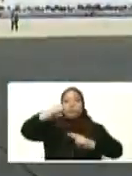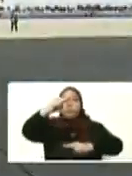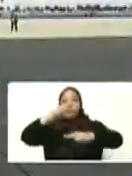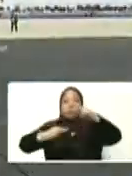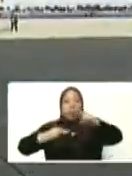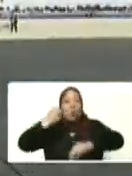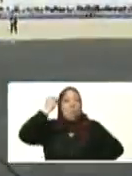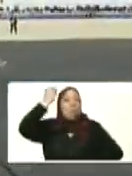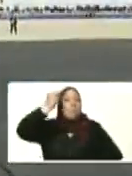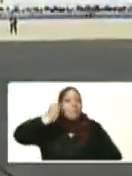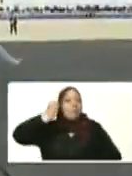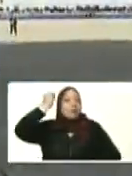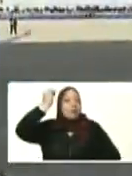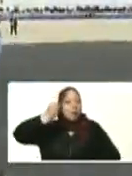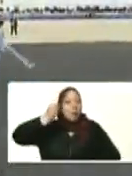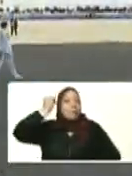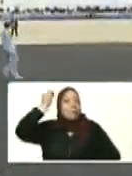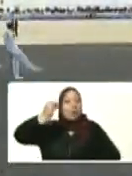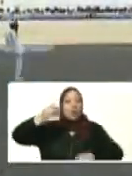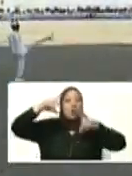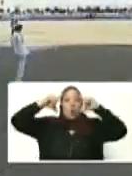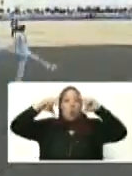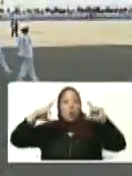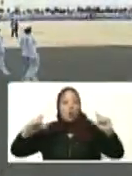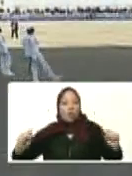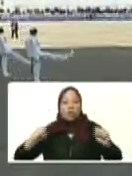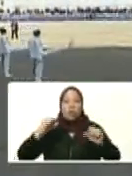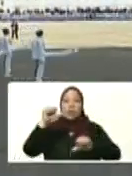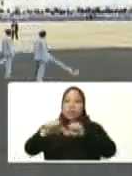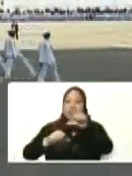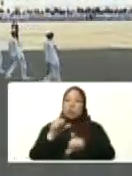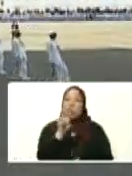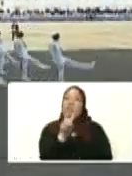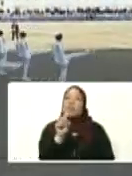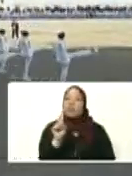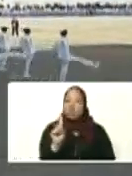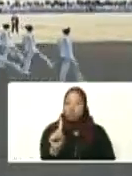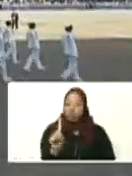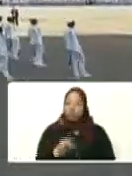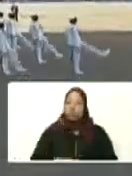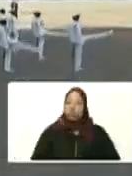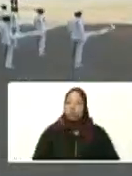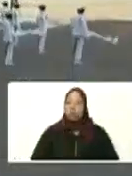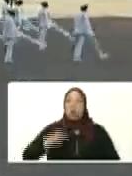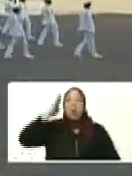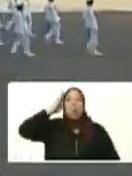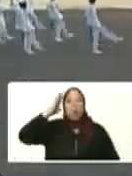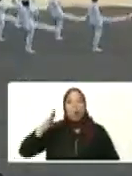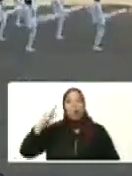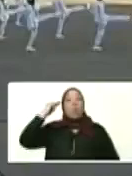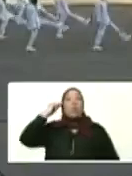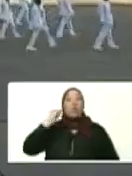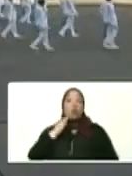pretende moldear en el joven militar del siglo XXI los oficiales de la Armada Bolivariana.